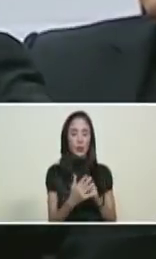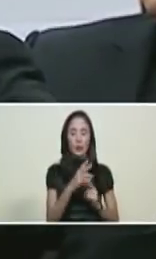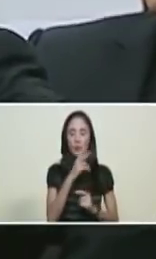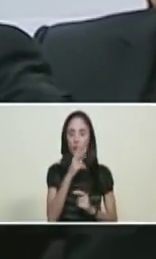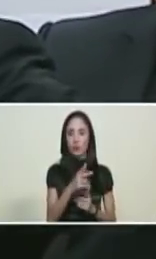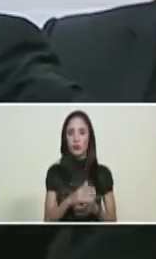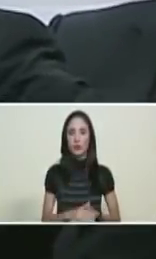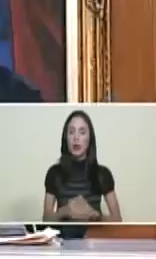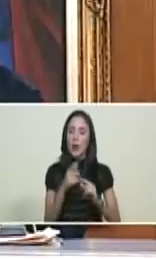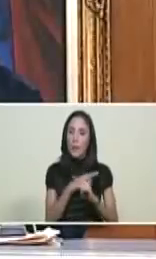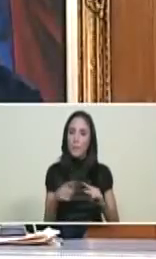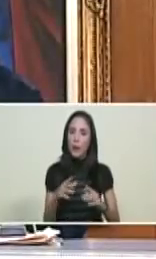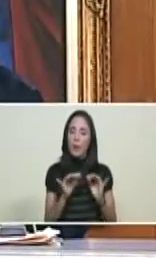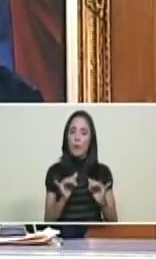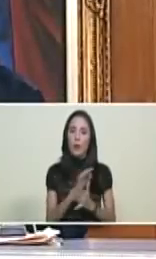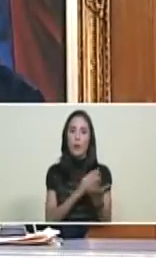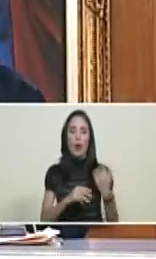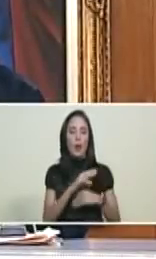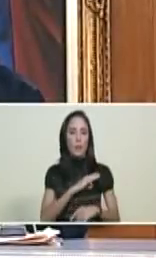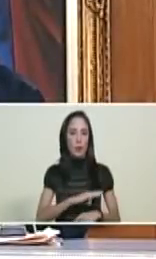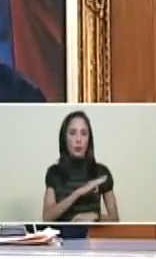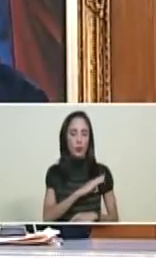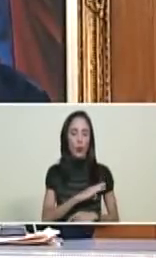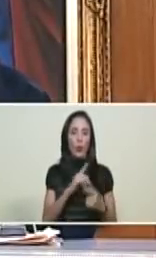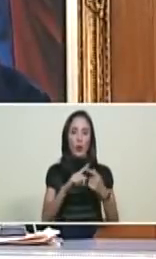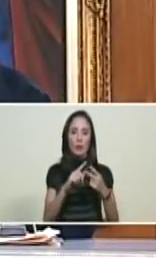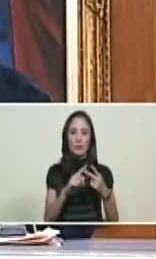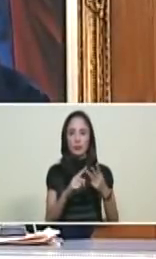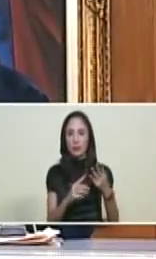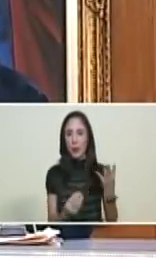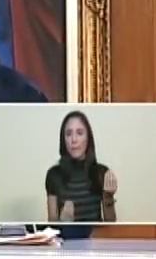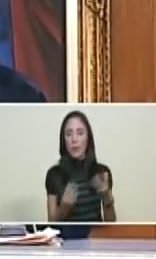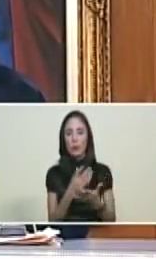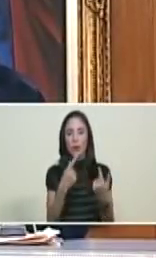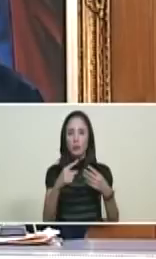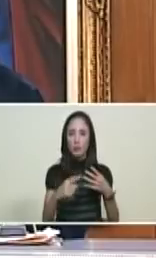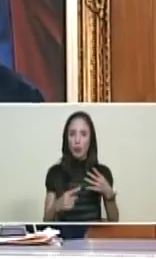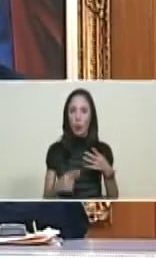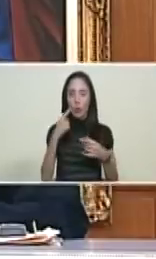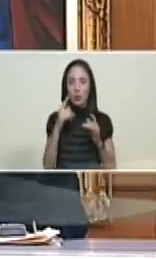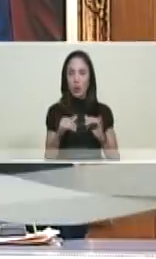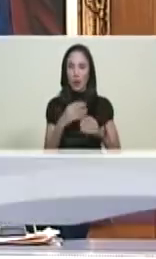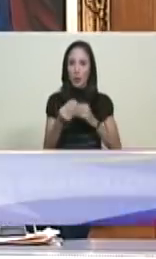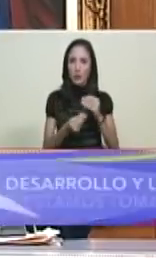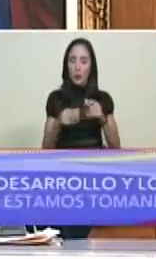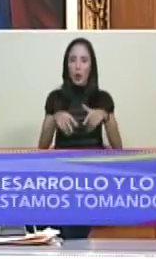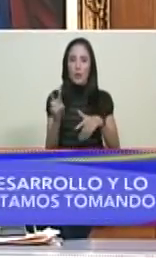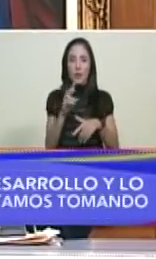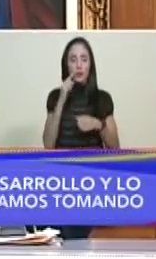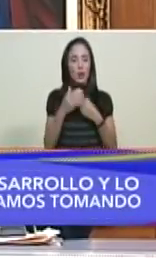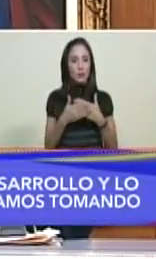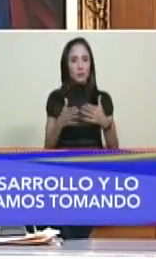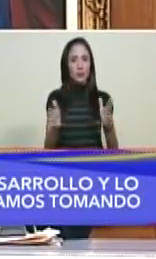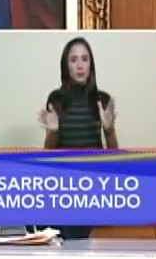Y el estado social de las misiones, grandes misiones, constituido en Venezuela, permitió